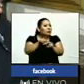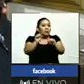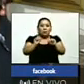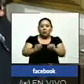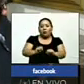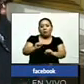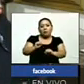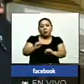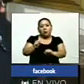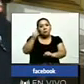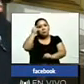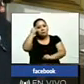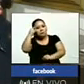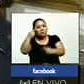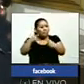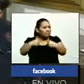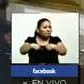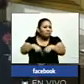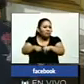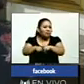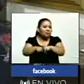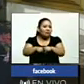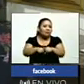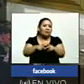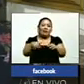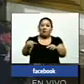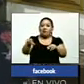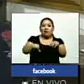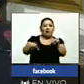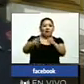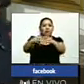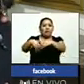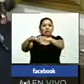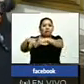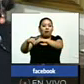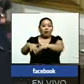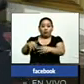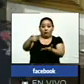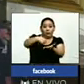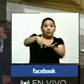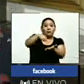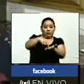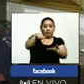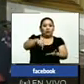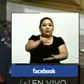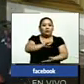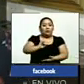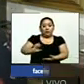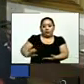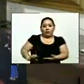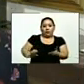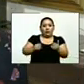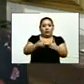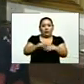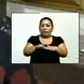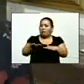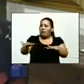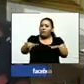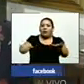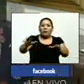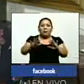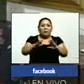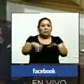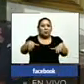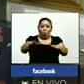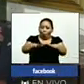seguir pensando en depredar la periferia. Y las ciudades en El Salvador son ciudades con vacíos, con